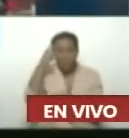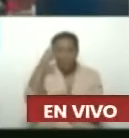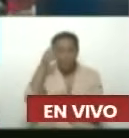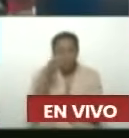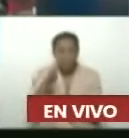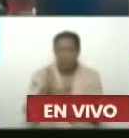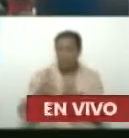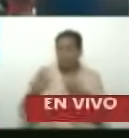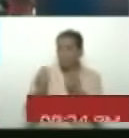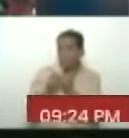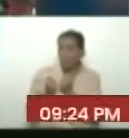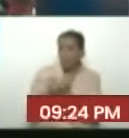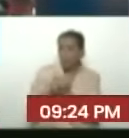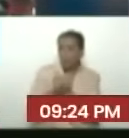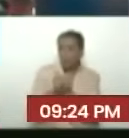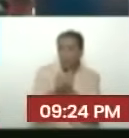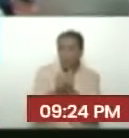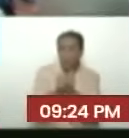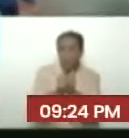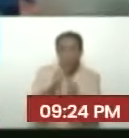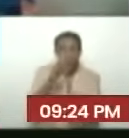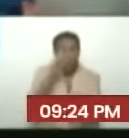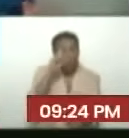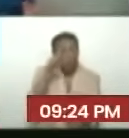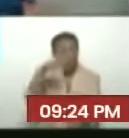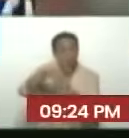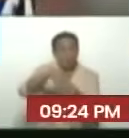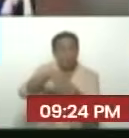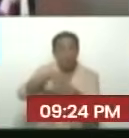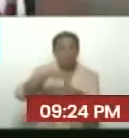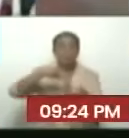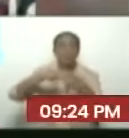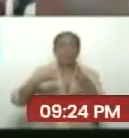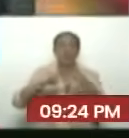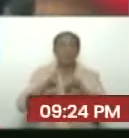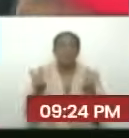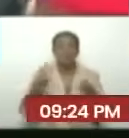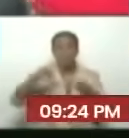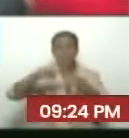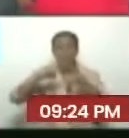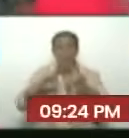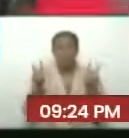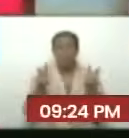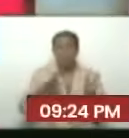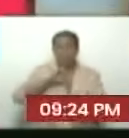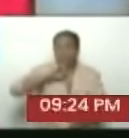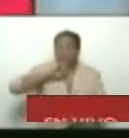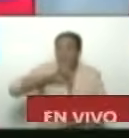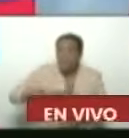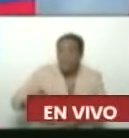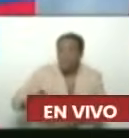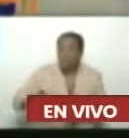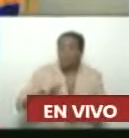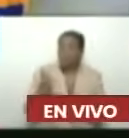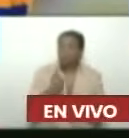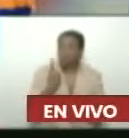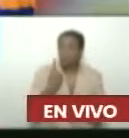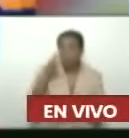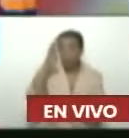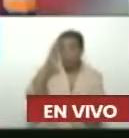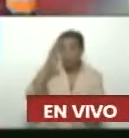en familia a votar por la paz, por la familia, por Venezuela, por nuestra historia y sobre todo por el